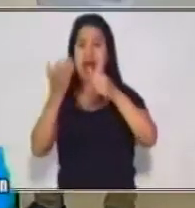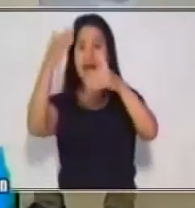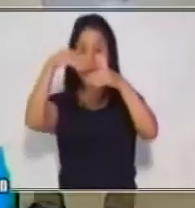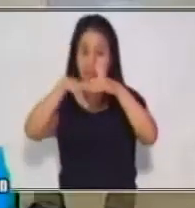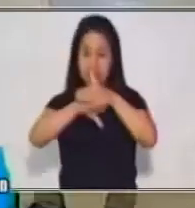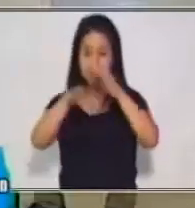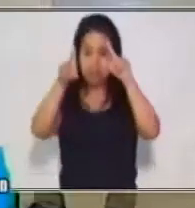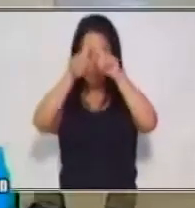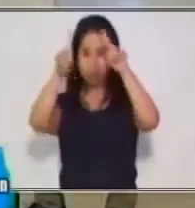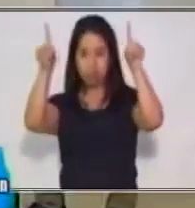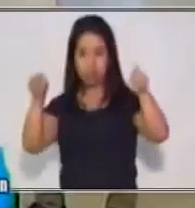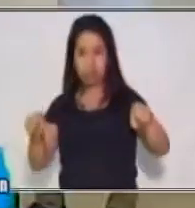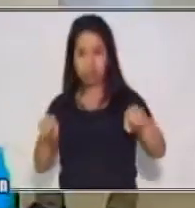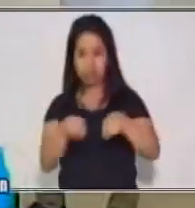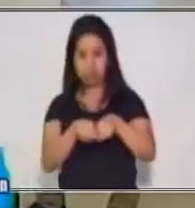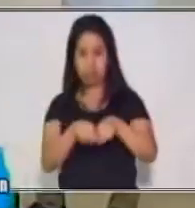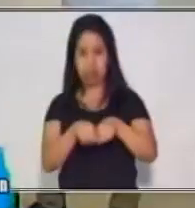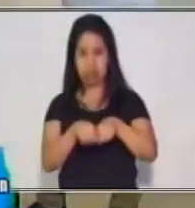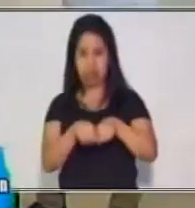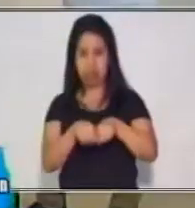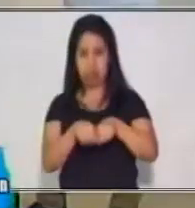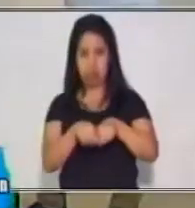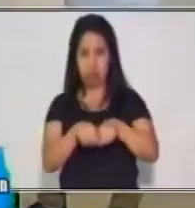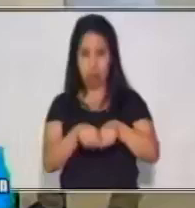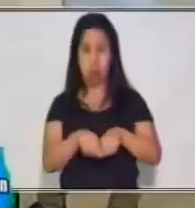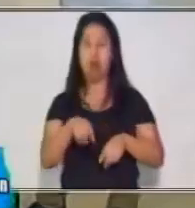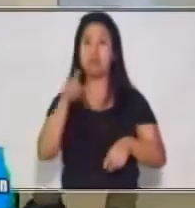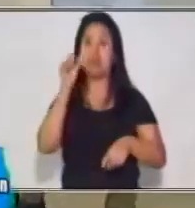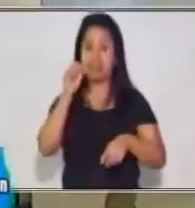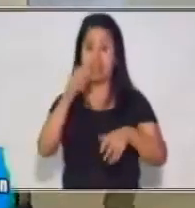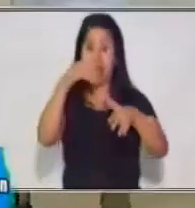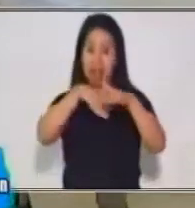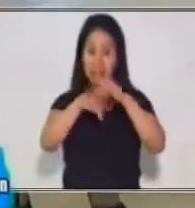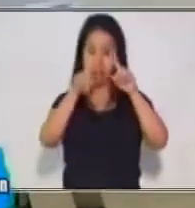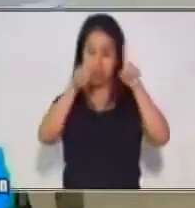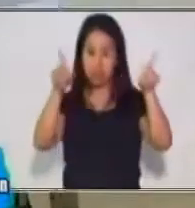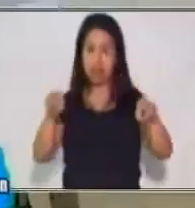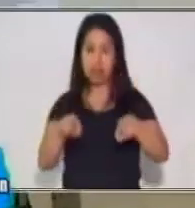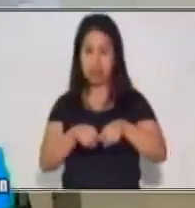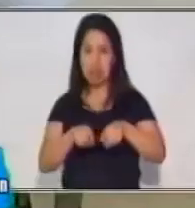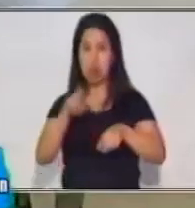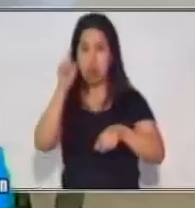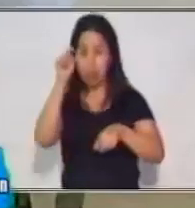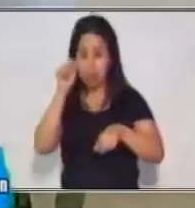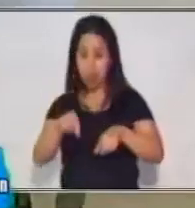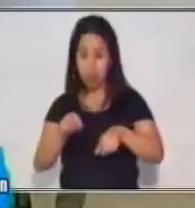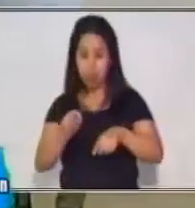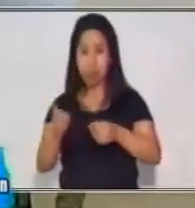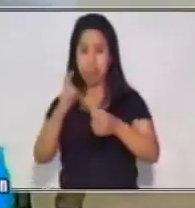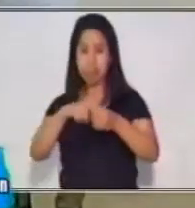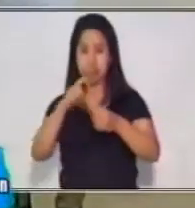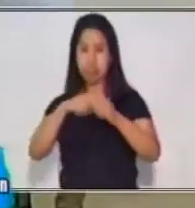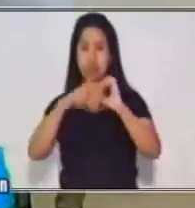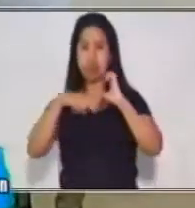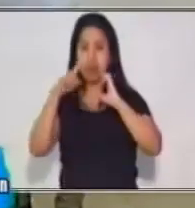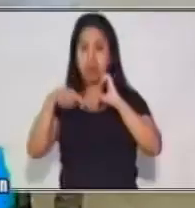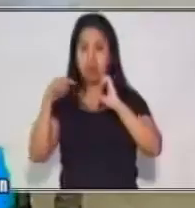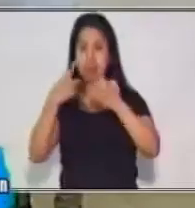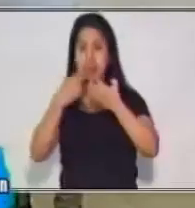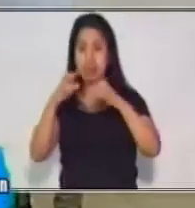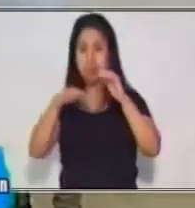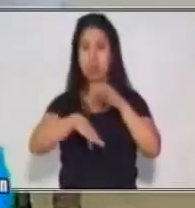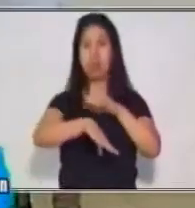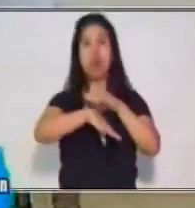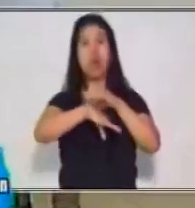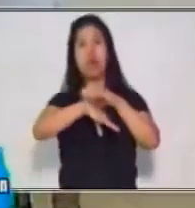Los voy a colocar fuera del diagrama, pero están dentro del rectángulo. Recuerda que te pedí que